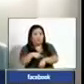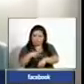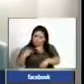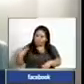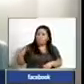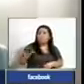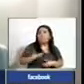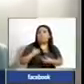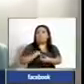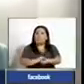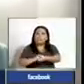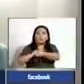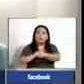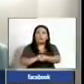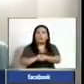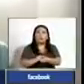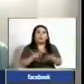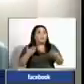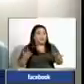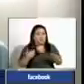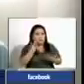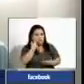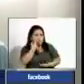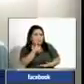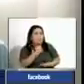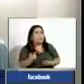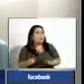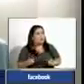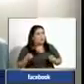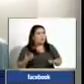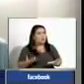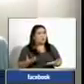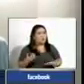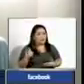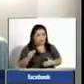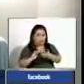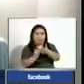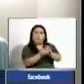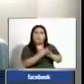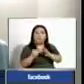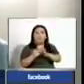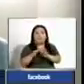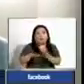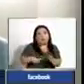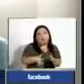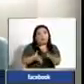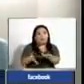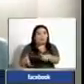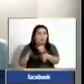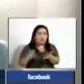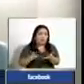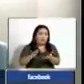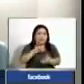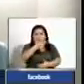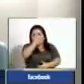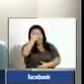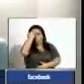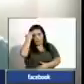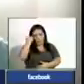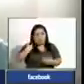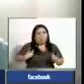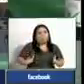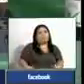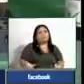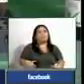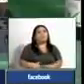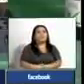de una situación muy difícil y también demostrar que queda un poco de humanidad, ¿no? Que muchas veces casi se nos olvida que somos seres